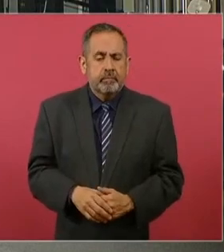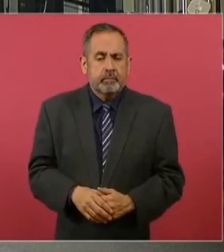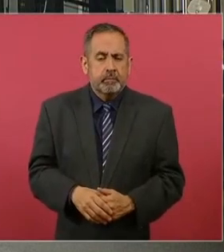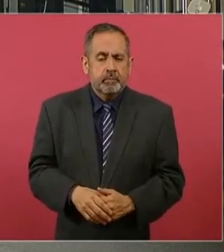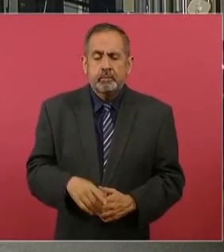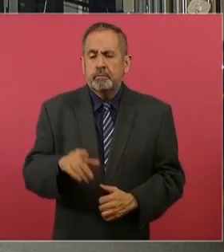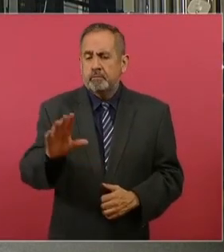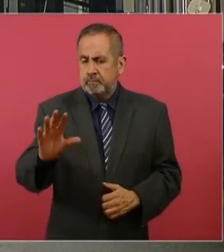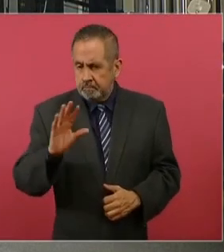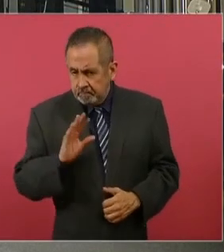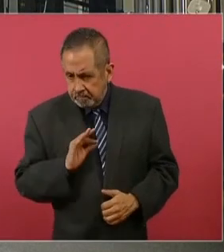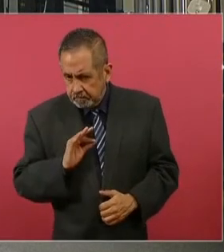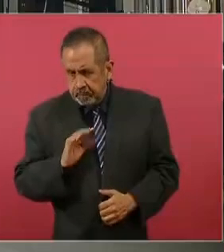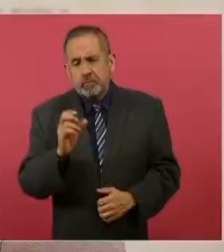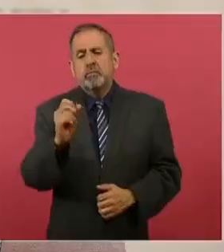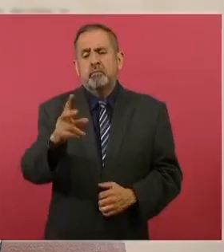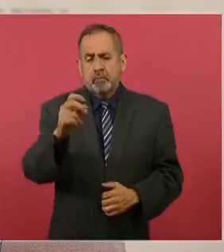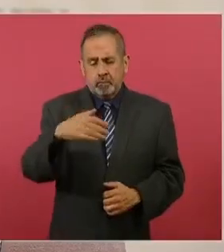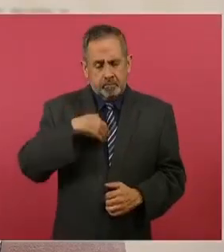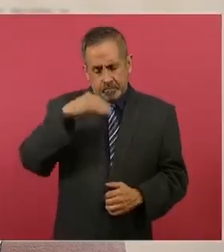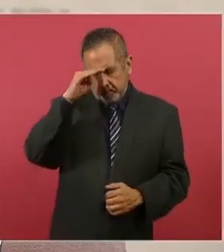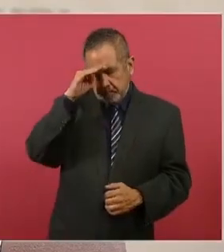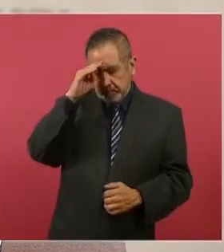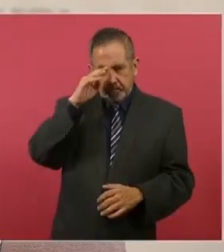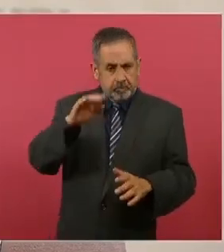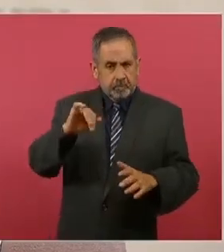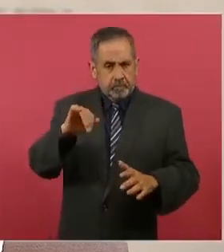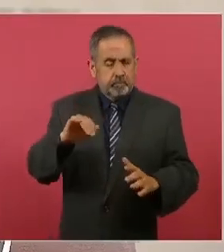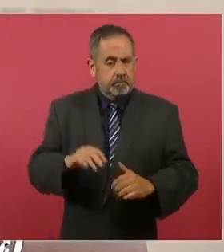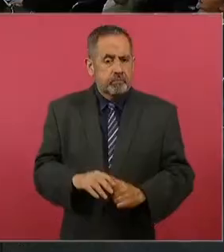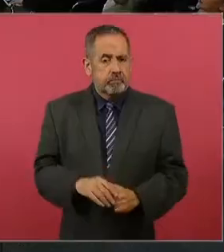la demanda. Siempre